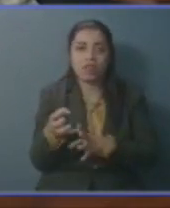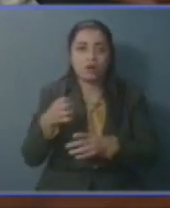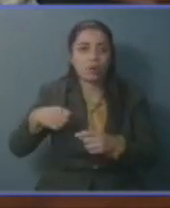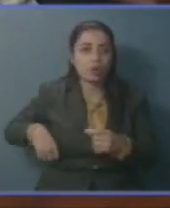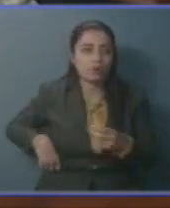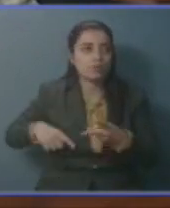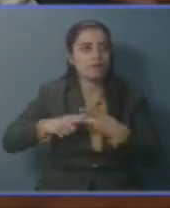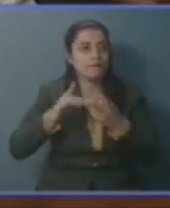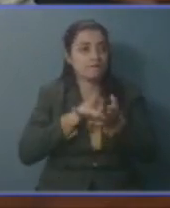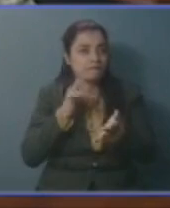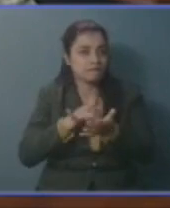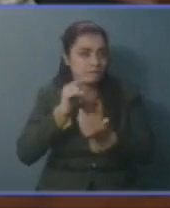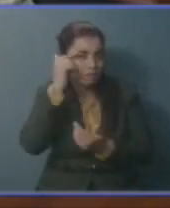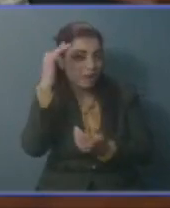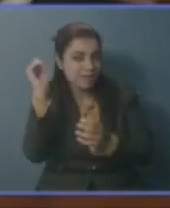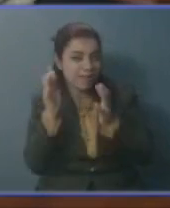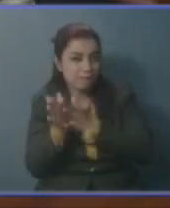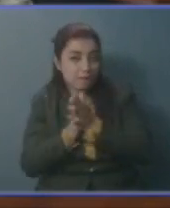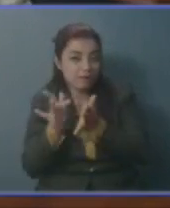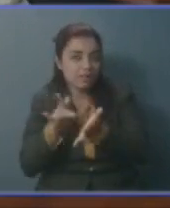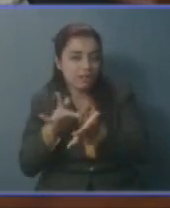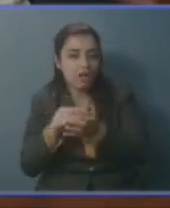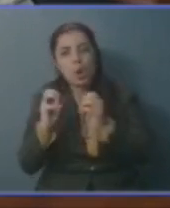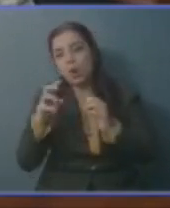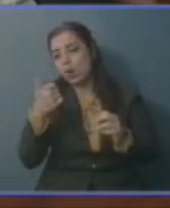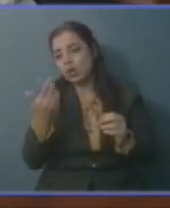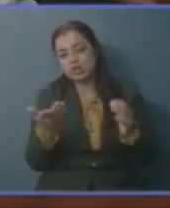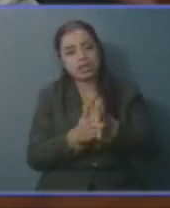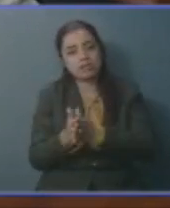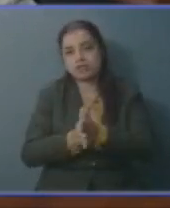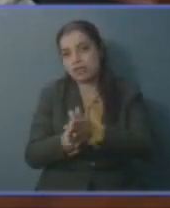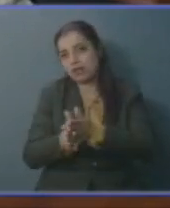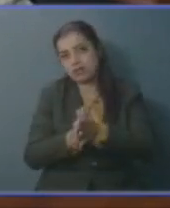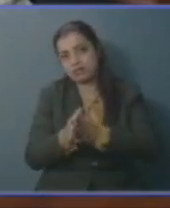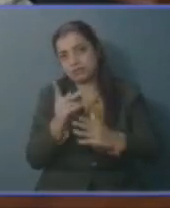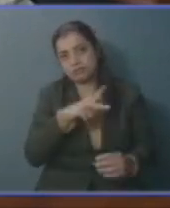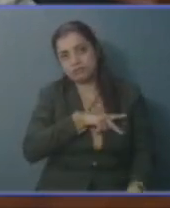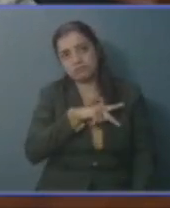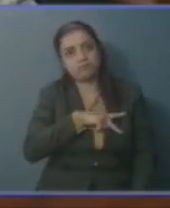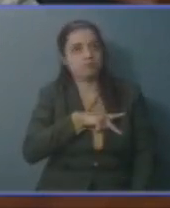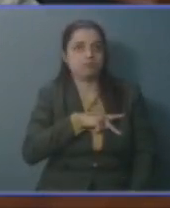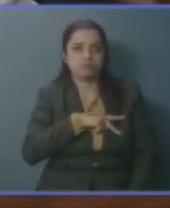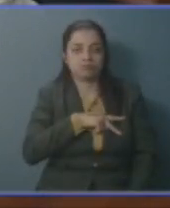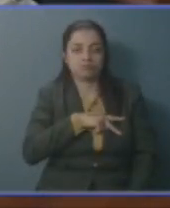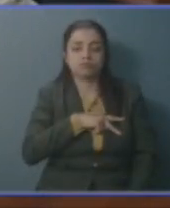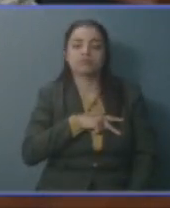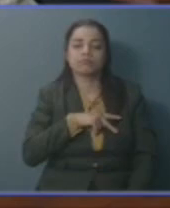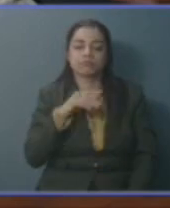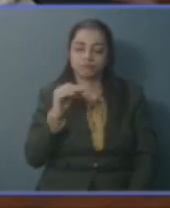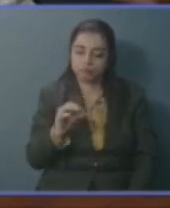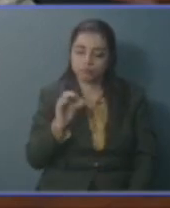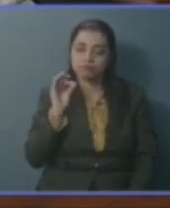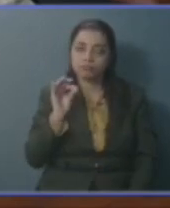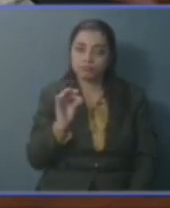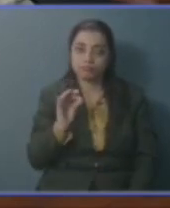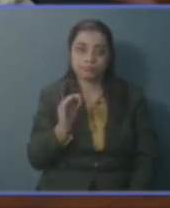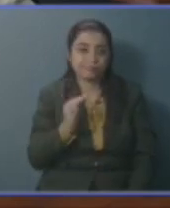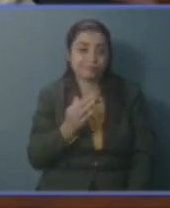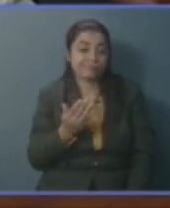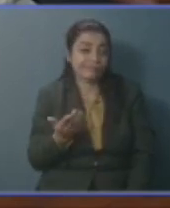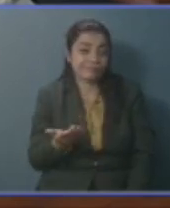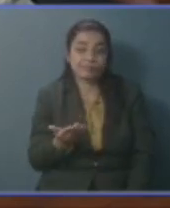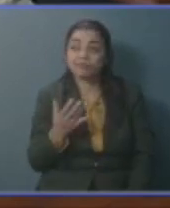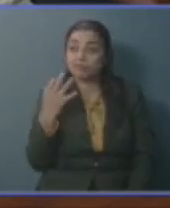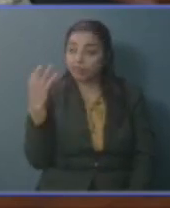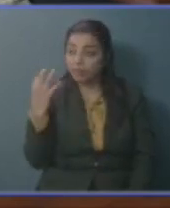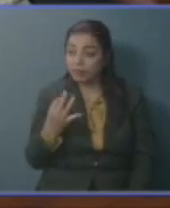política o simplemente por otros intereses personales, de notoriedad o lo que fuera.